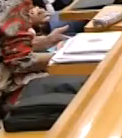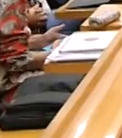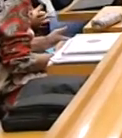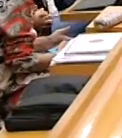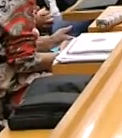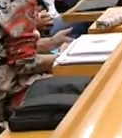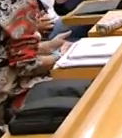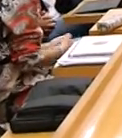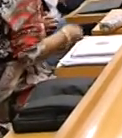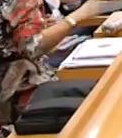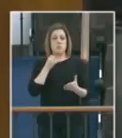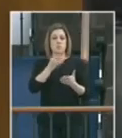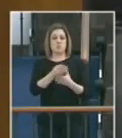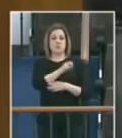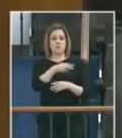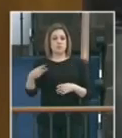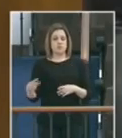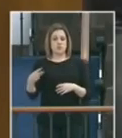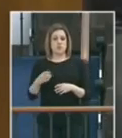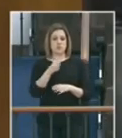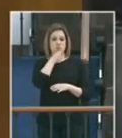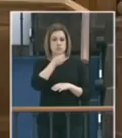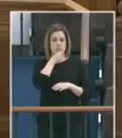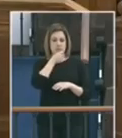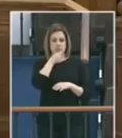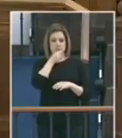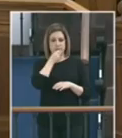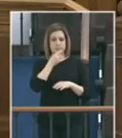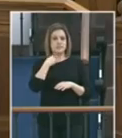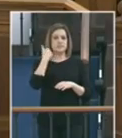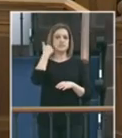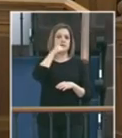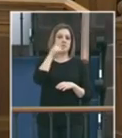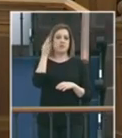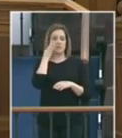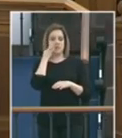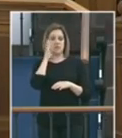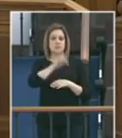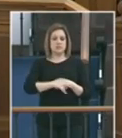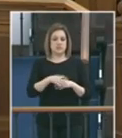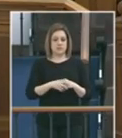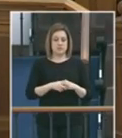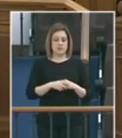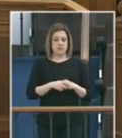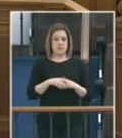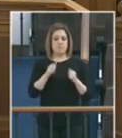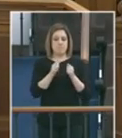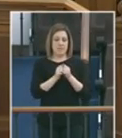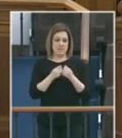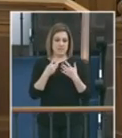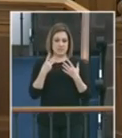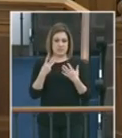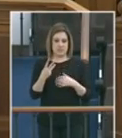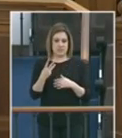el compromiso de las instituciones y concretamente de las Cortes para continuar trabajando por una sociedad más justa donde